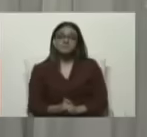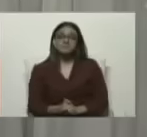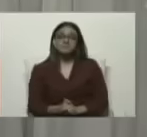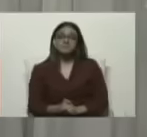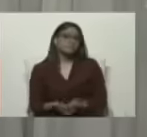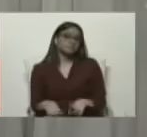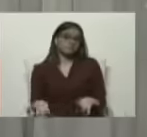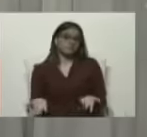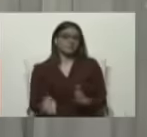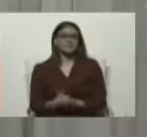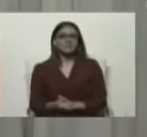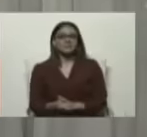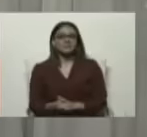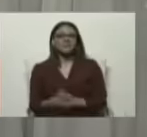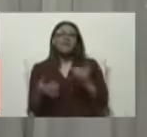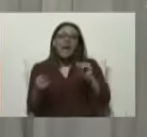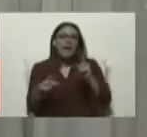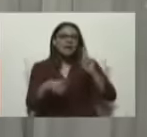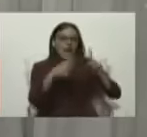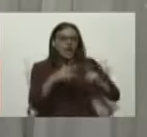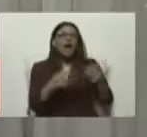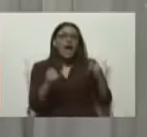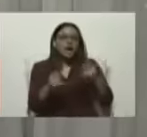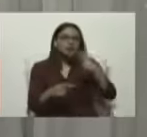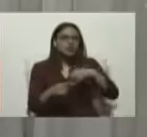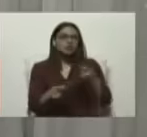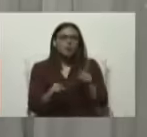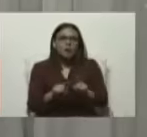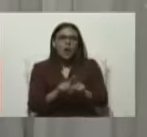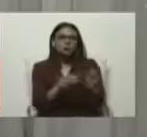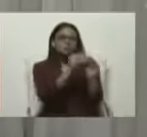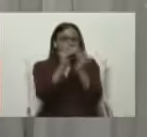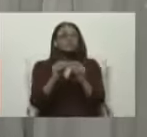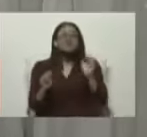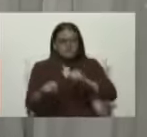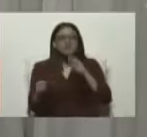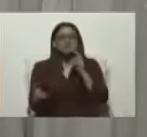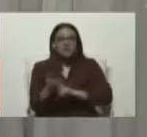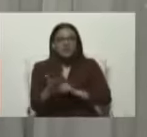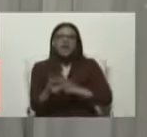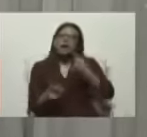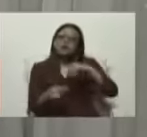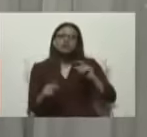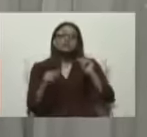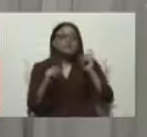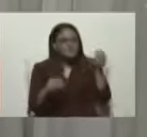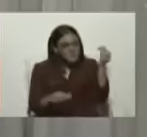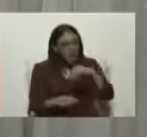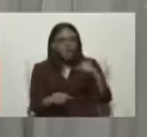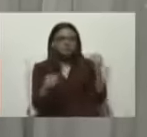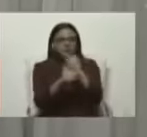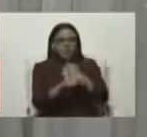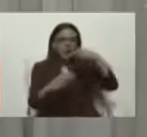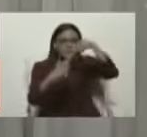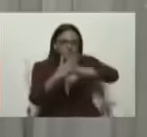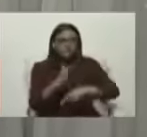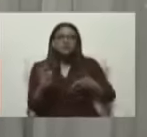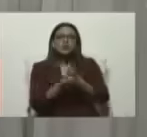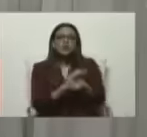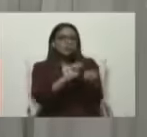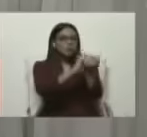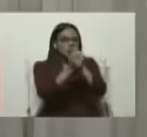Ah, que hay cosas que mejorar, sin duda. Hay que profundizar más en las transformaciones para mejorar, sin